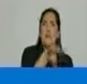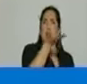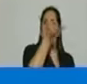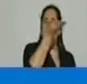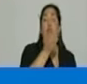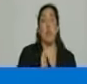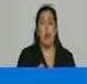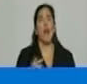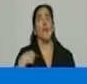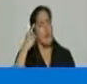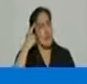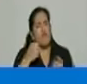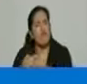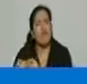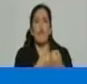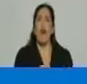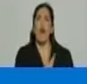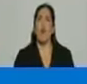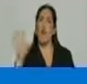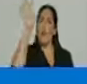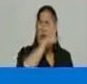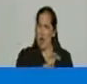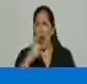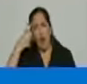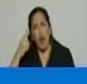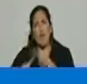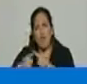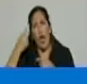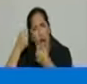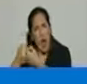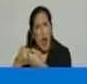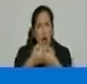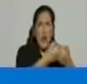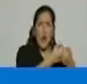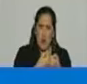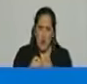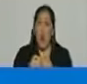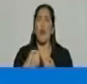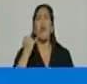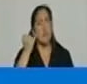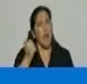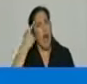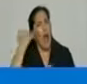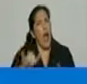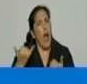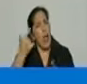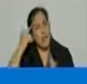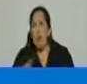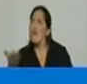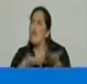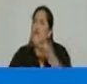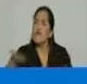acordado con una mayoría de los gobernadores dentro de aquellos acuerdos básicos, esos consensos básicos